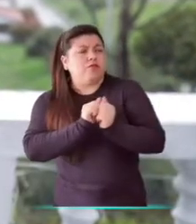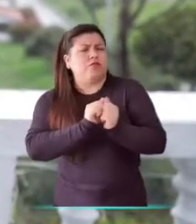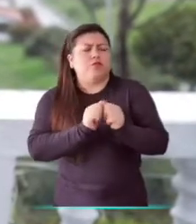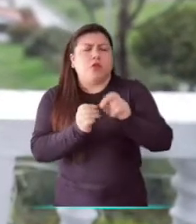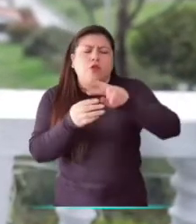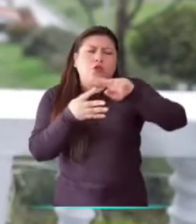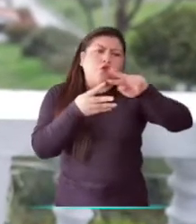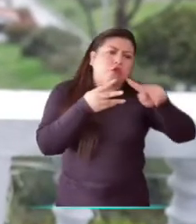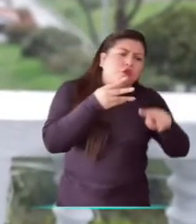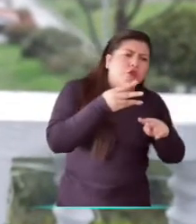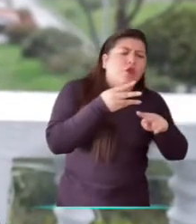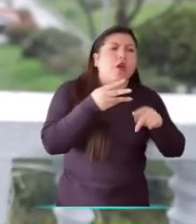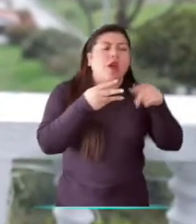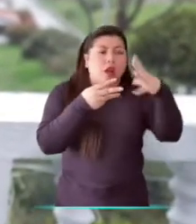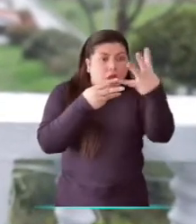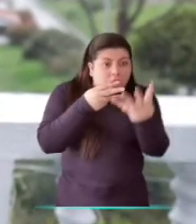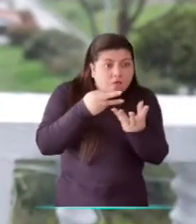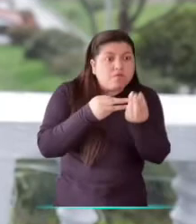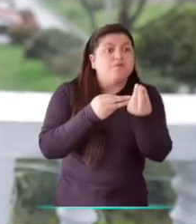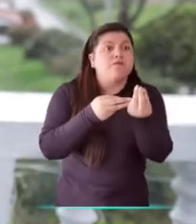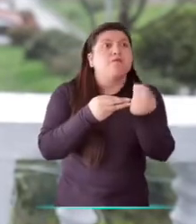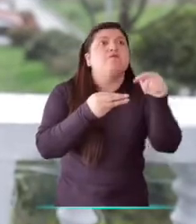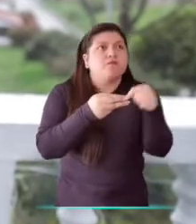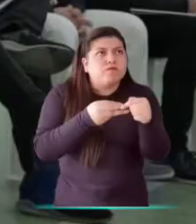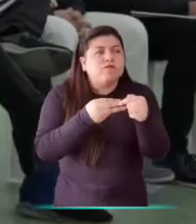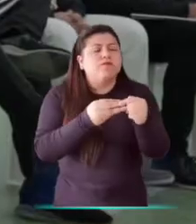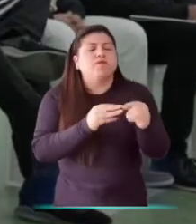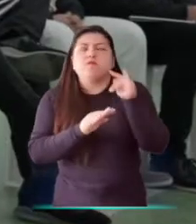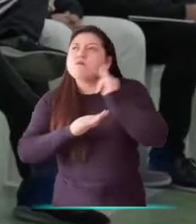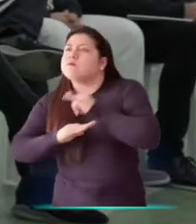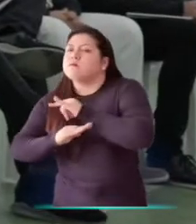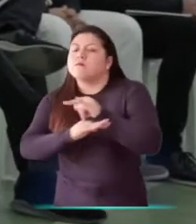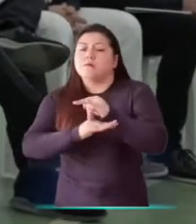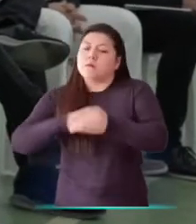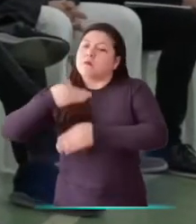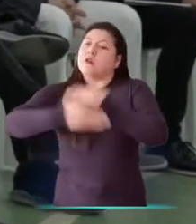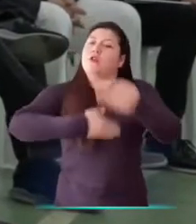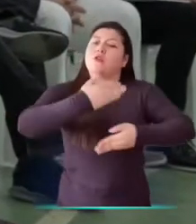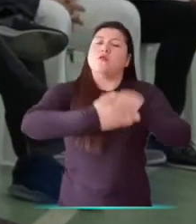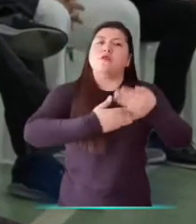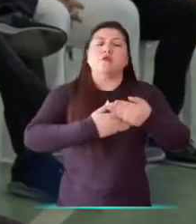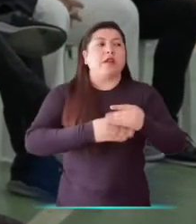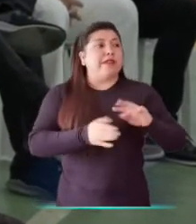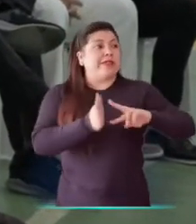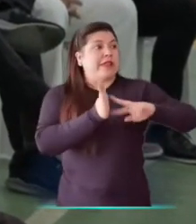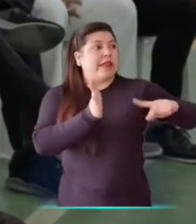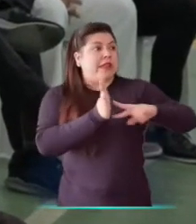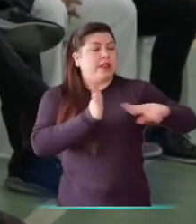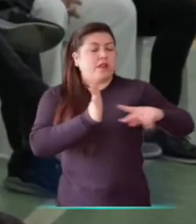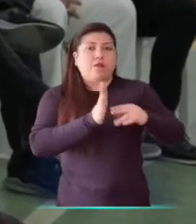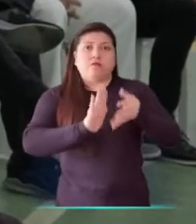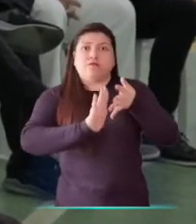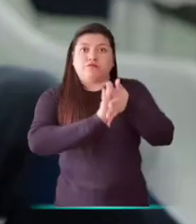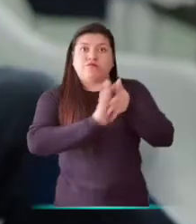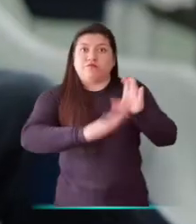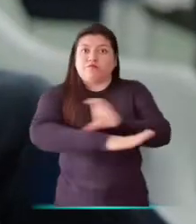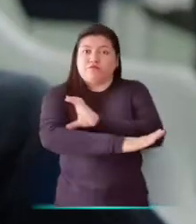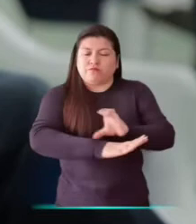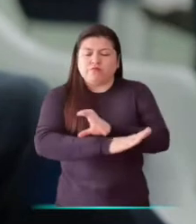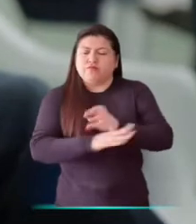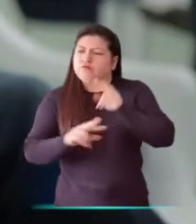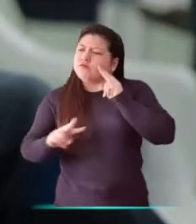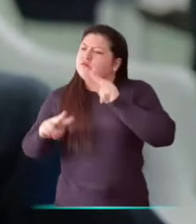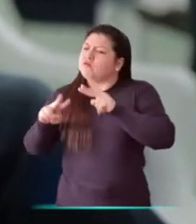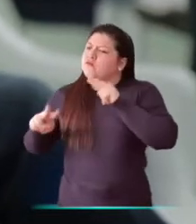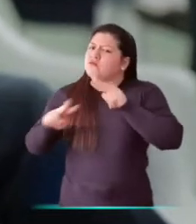de UNIORE, CAPEL y Transparencia Electoral. Durante el desarrollo de la jornada, los técnicos informáticos han